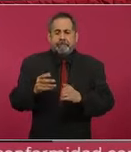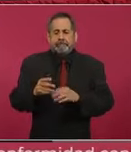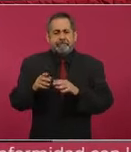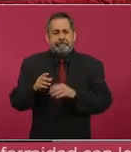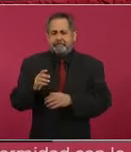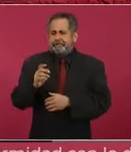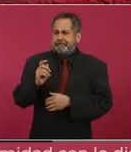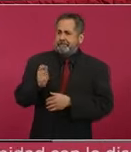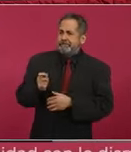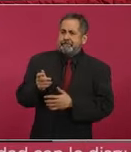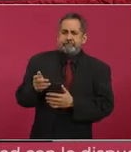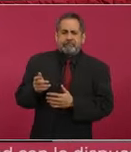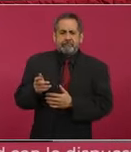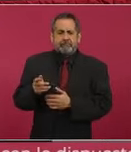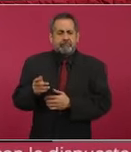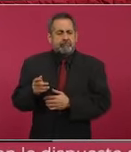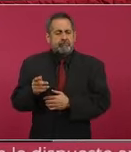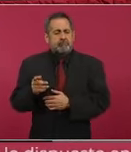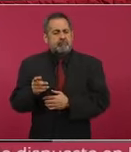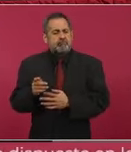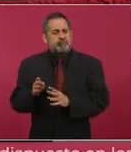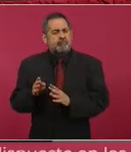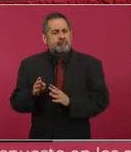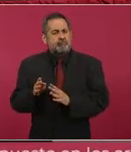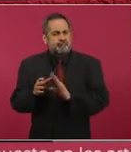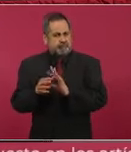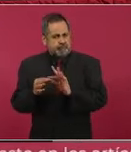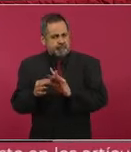se atiende